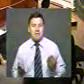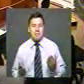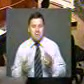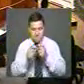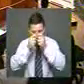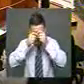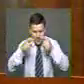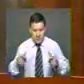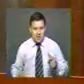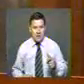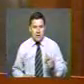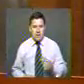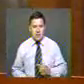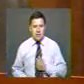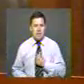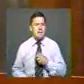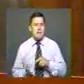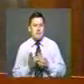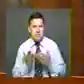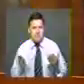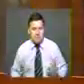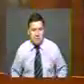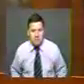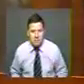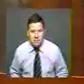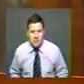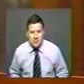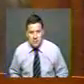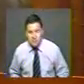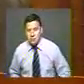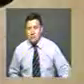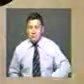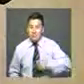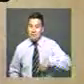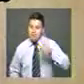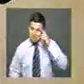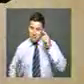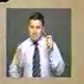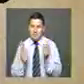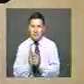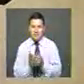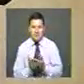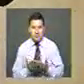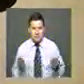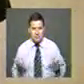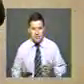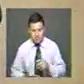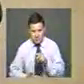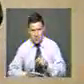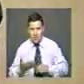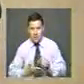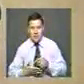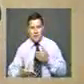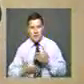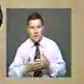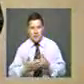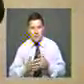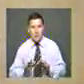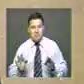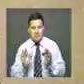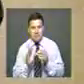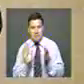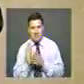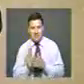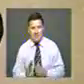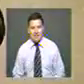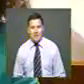Estado civil. ¿Eso a qué me llevó, doctor? A que considerara que el contrato que propone la Corte, por un lado,